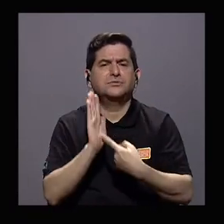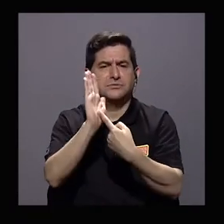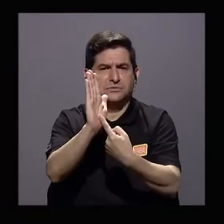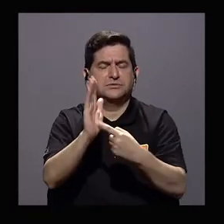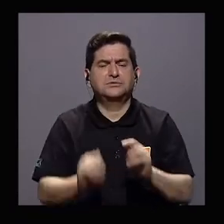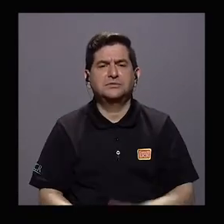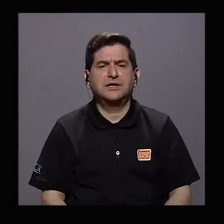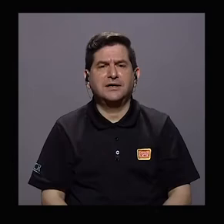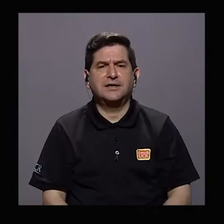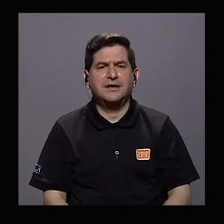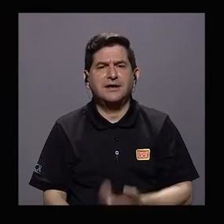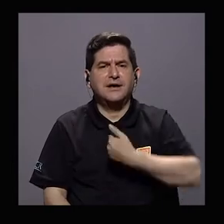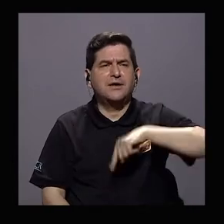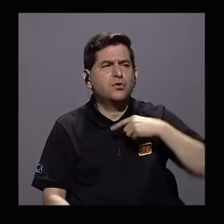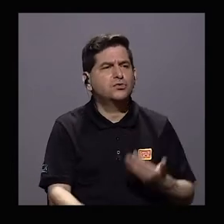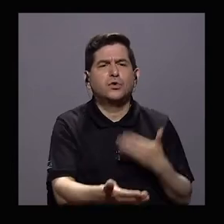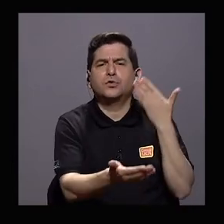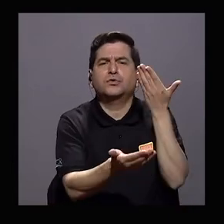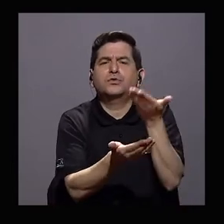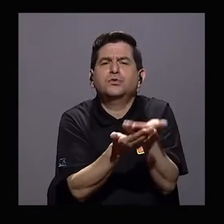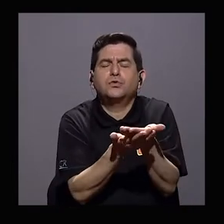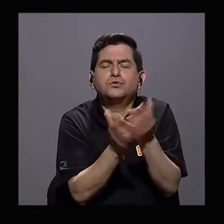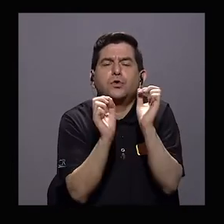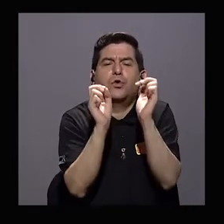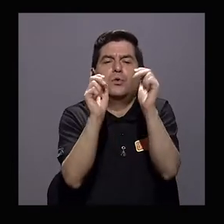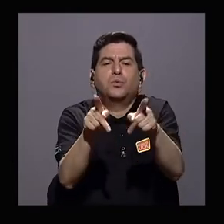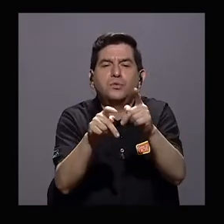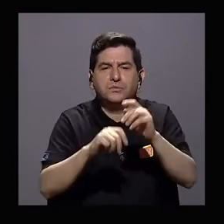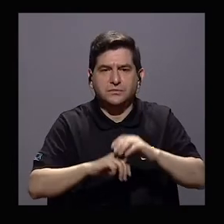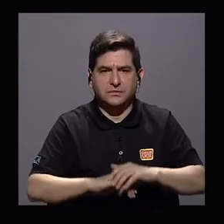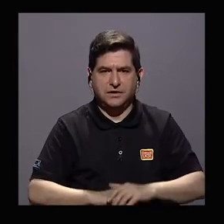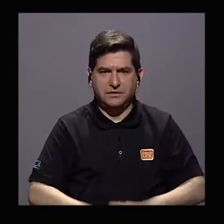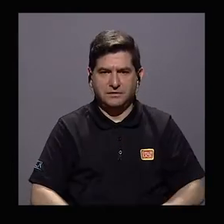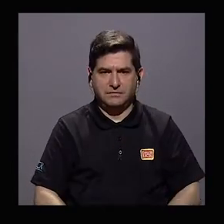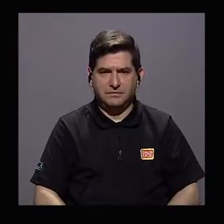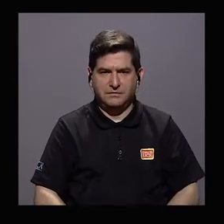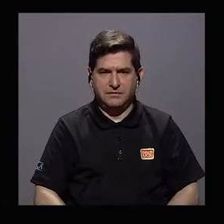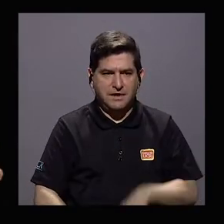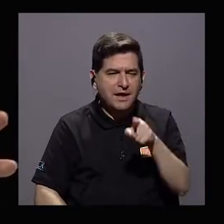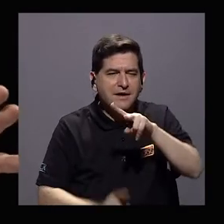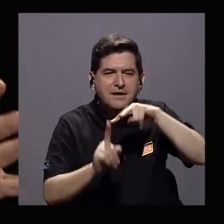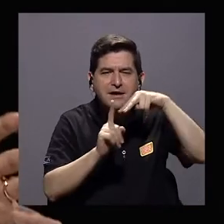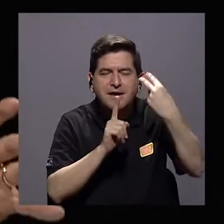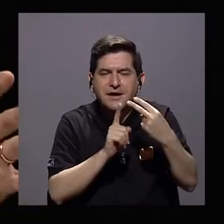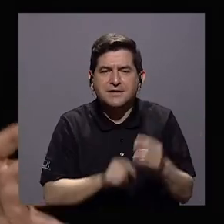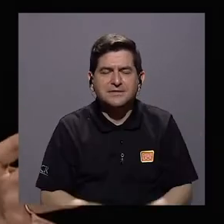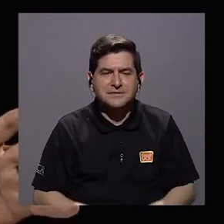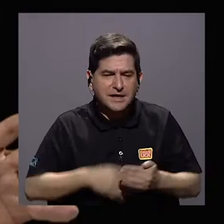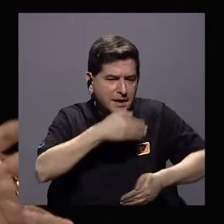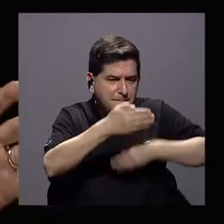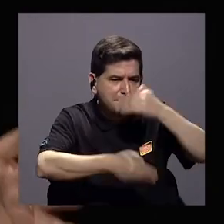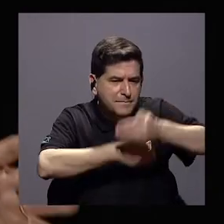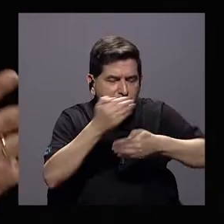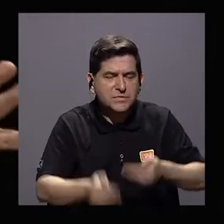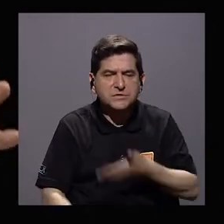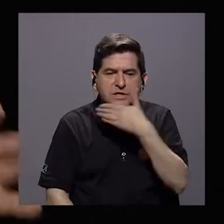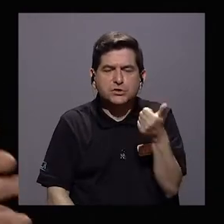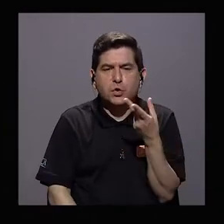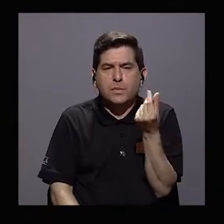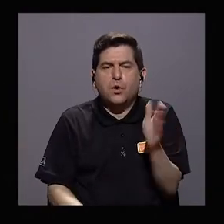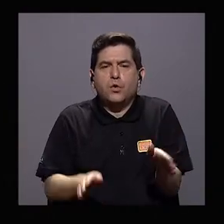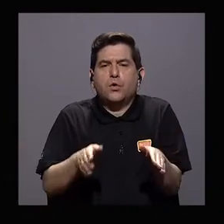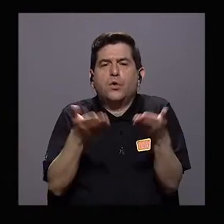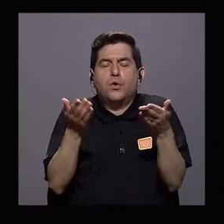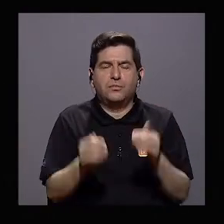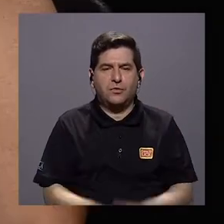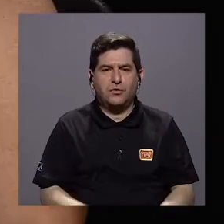lo ha logrado de esa manera, ¿cómo podríamos ofrecerle una salida en esa perspectiva de hoja de ruta para mejorar